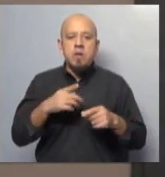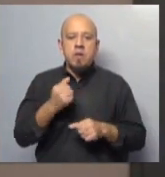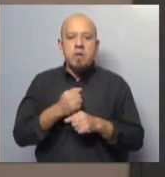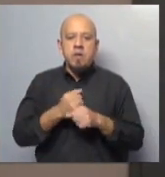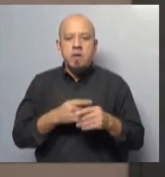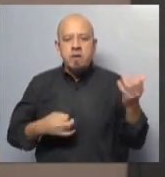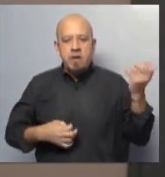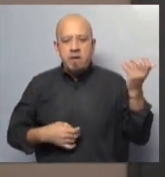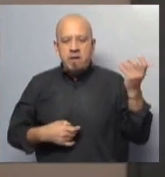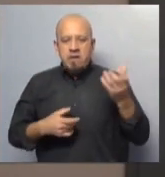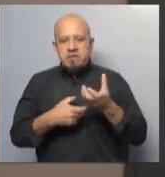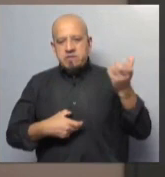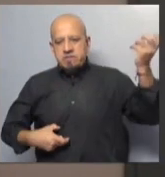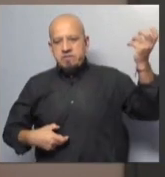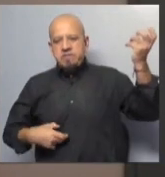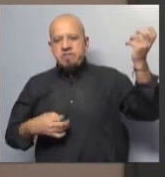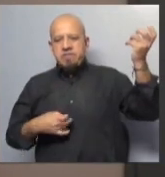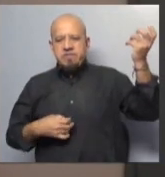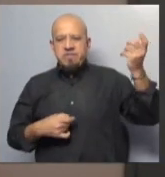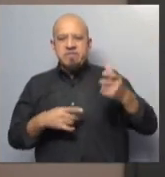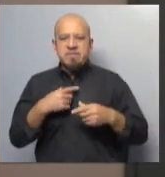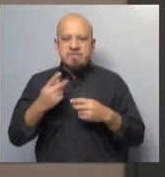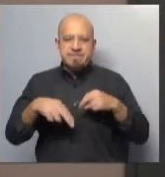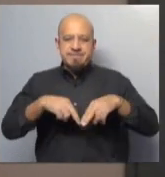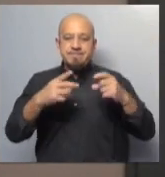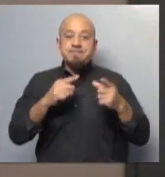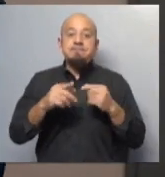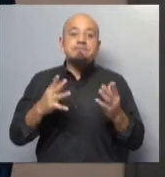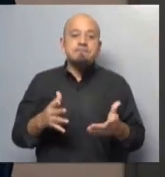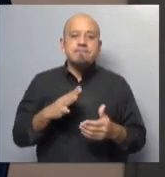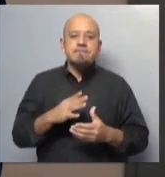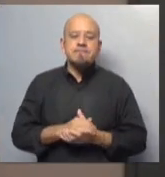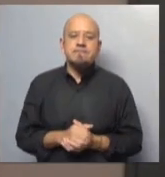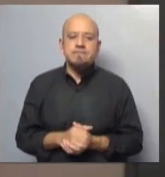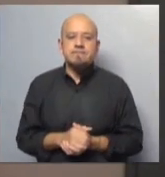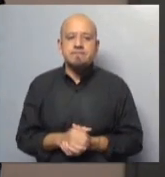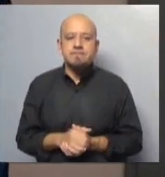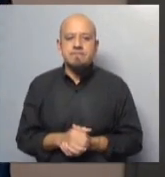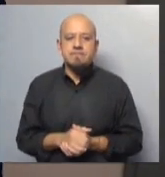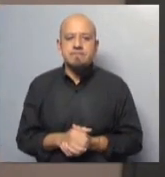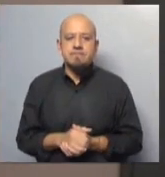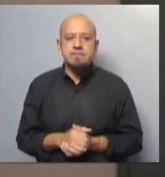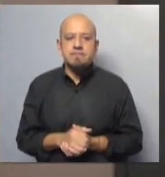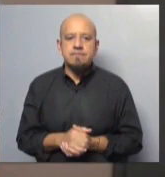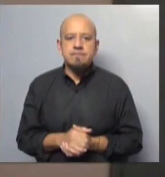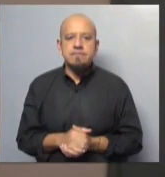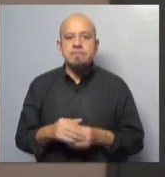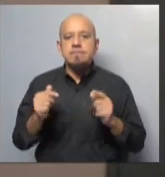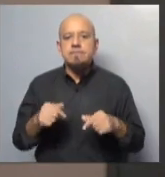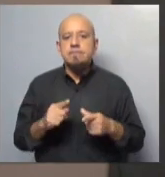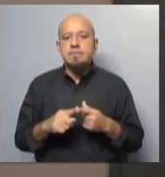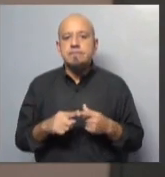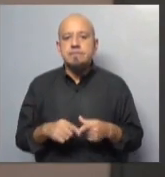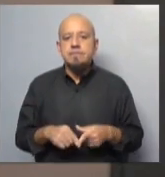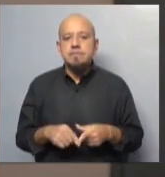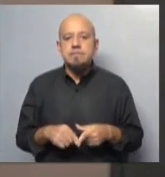con guitarras, con bajos y nada, investigar y ver qué sucede. qué genial. Así que salen de acá